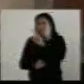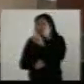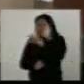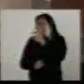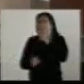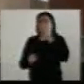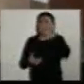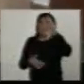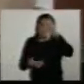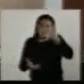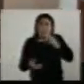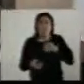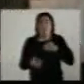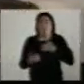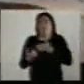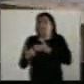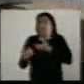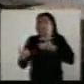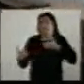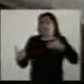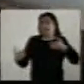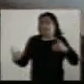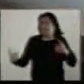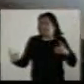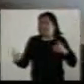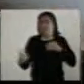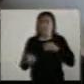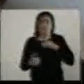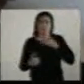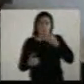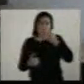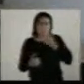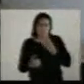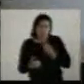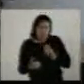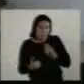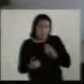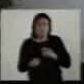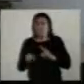totalmente, era un niño no como todos, muy triste.